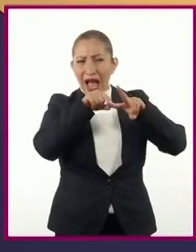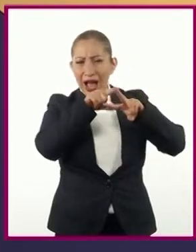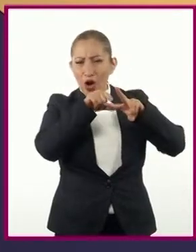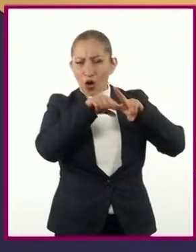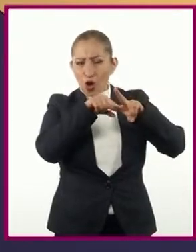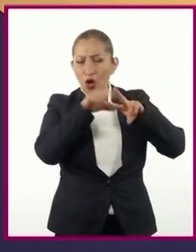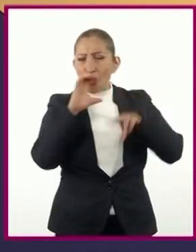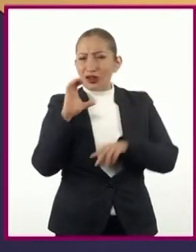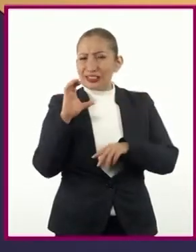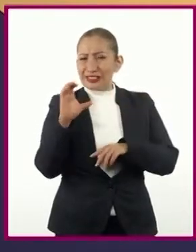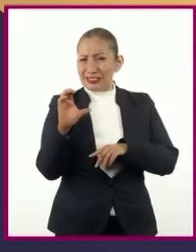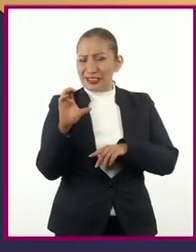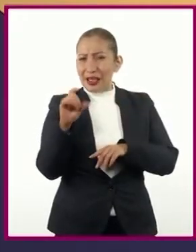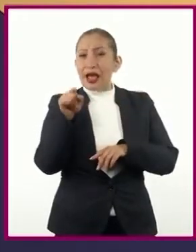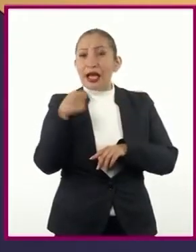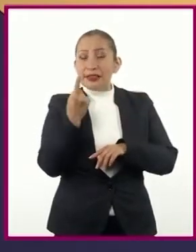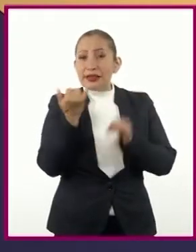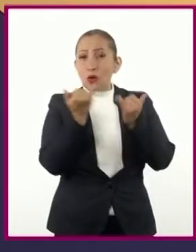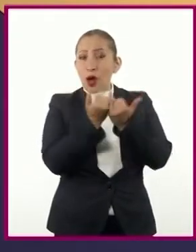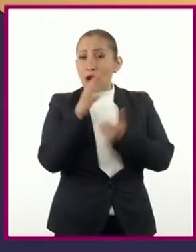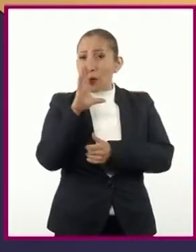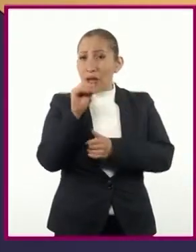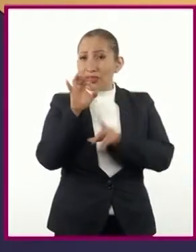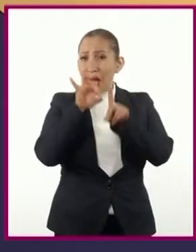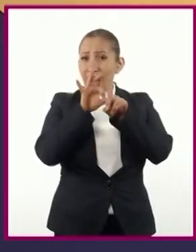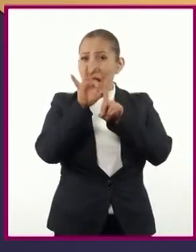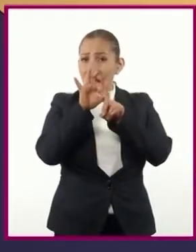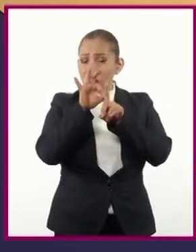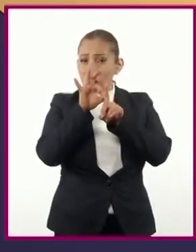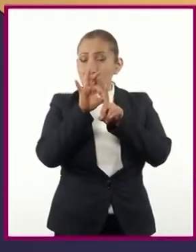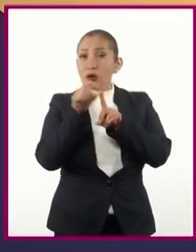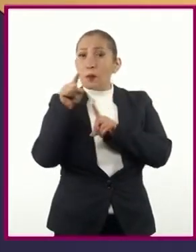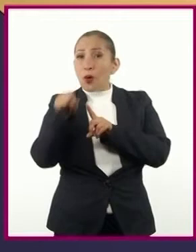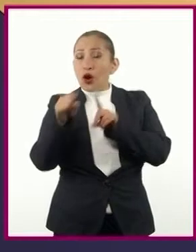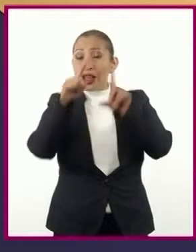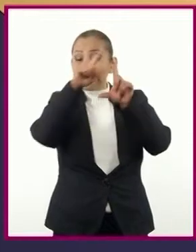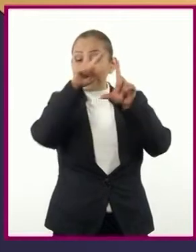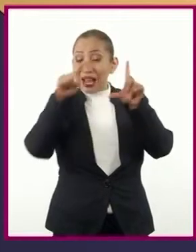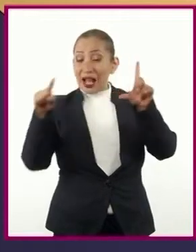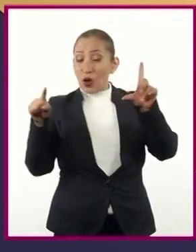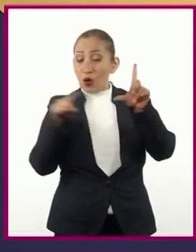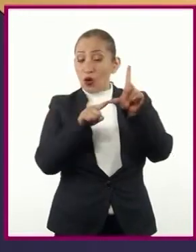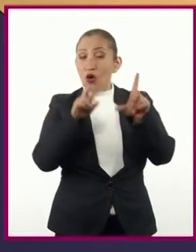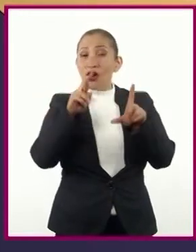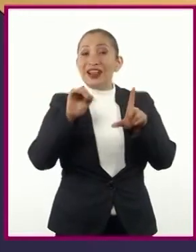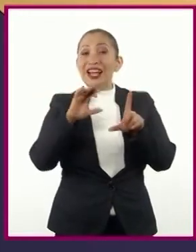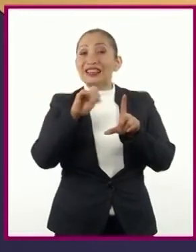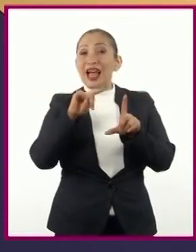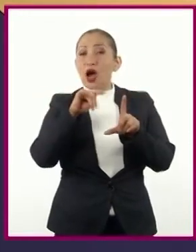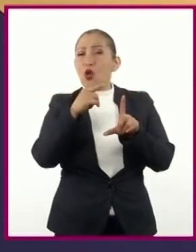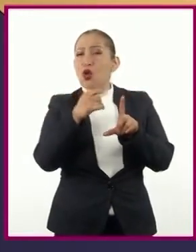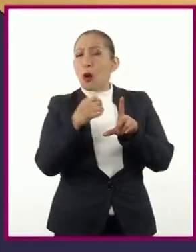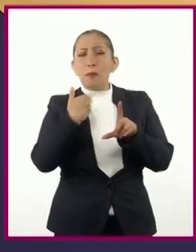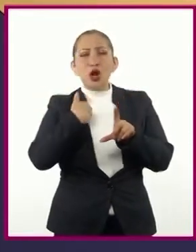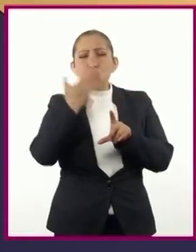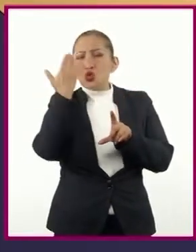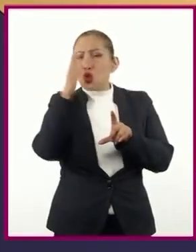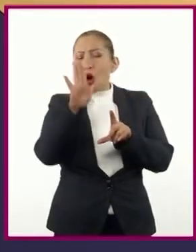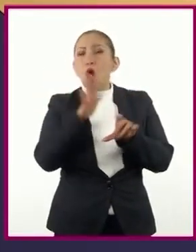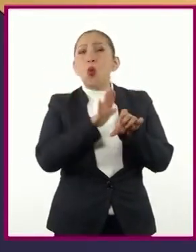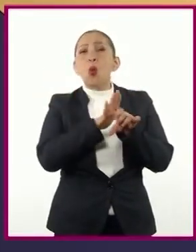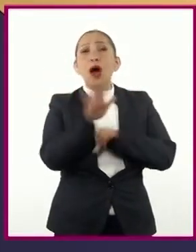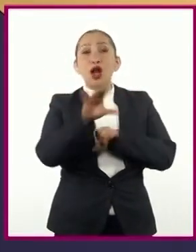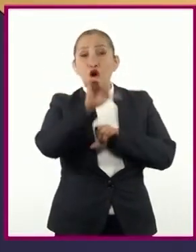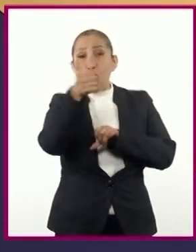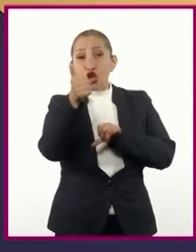vértice C, se sabe que es igual a 90 grados por ser un triángulo rectángulo, pero se desconoce la medida de